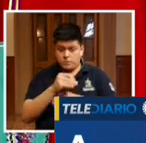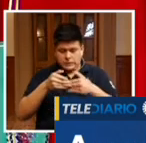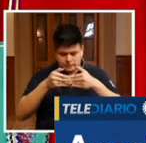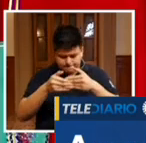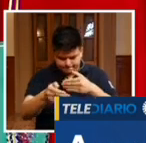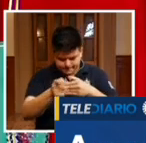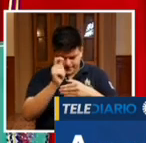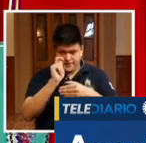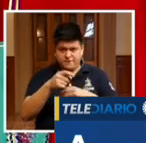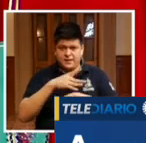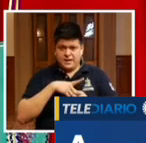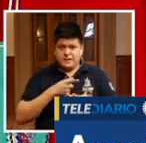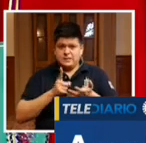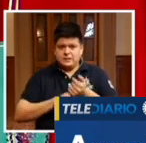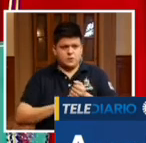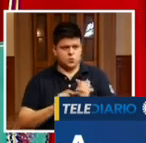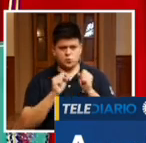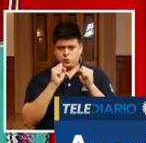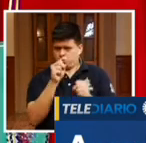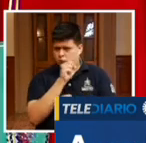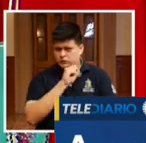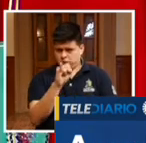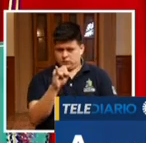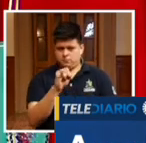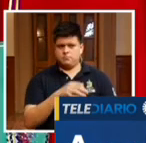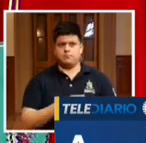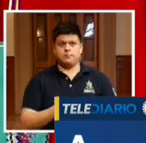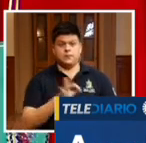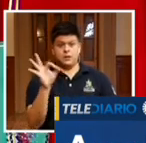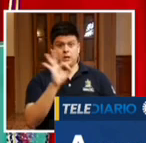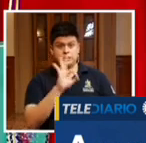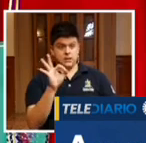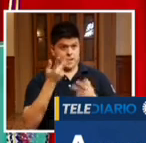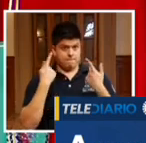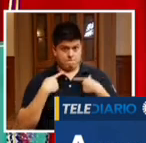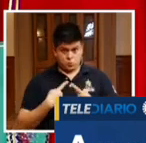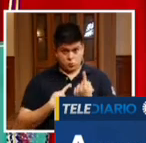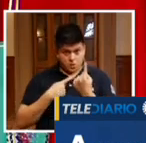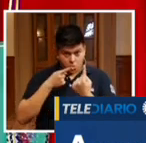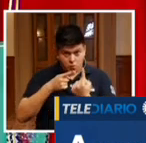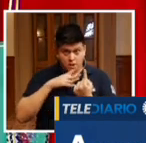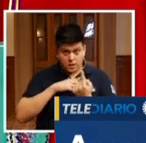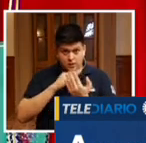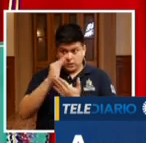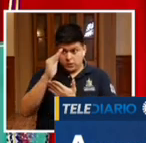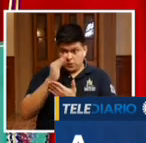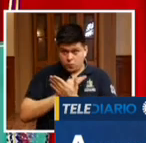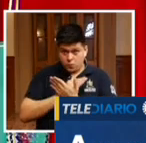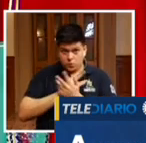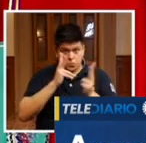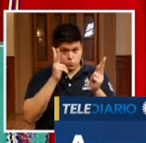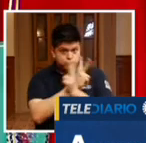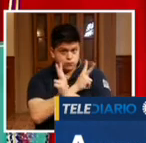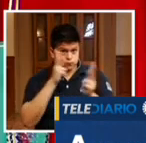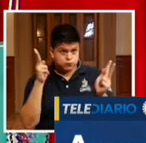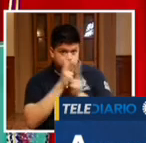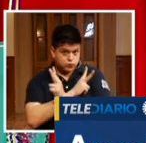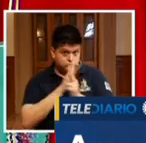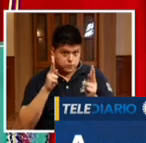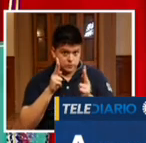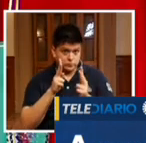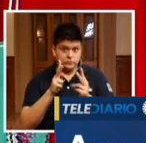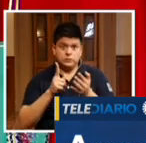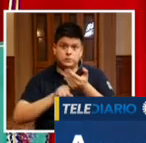una saturación segura. Si una persona tiene menos de esa saturación en